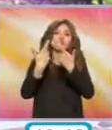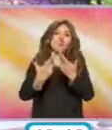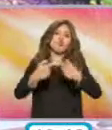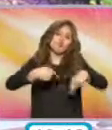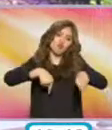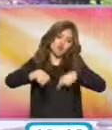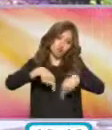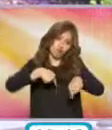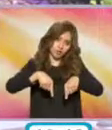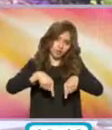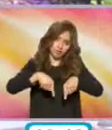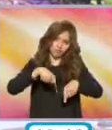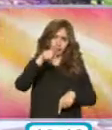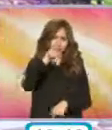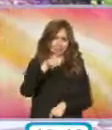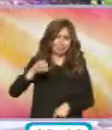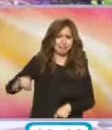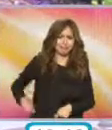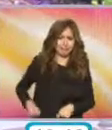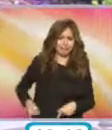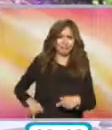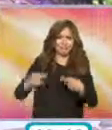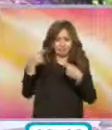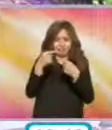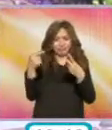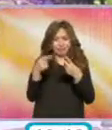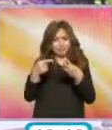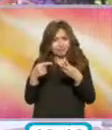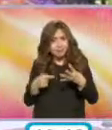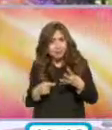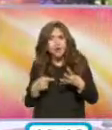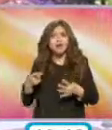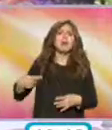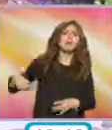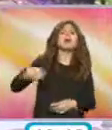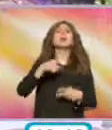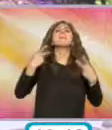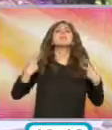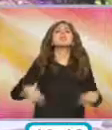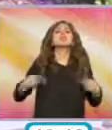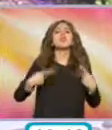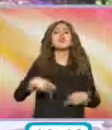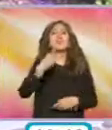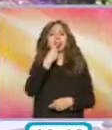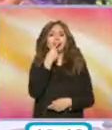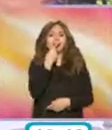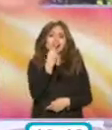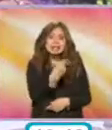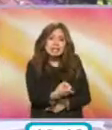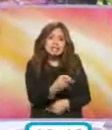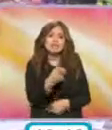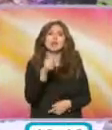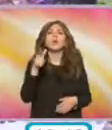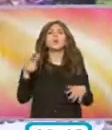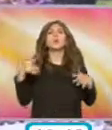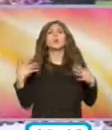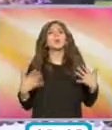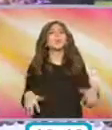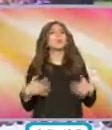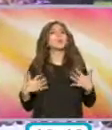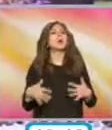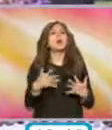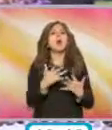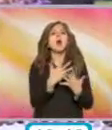Entonces, son elementos bien interesantes. Hay quien incluso se va muy lejos y dice que es el gran maestro del amor,